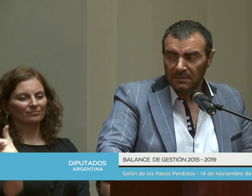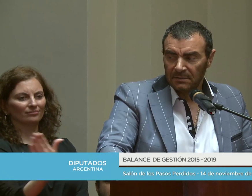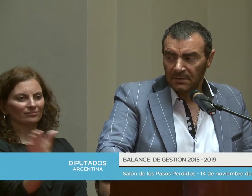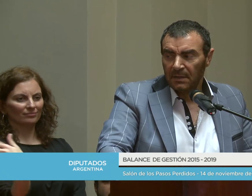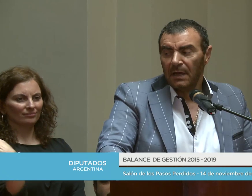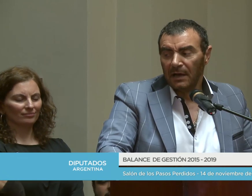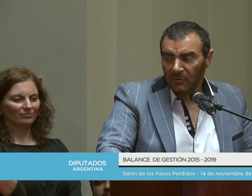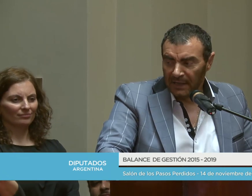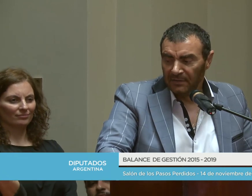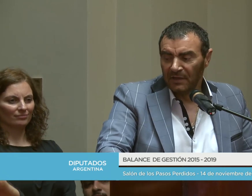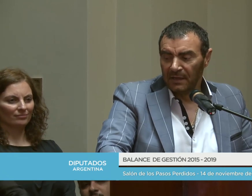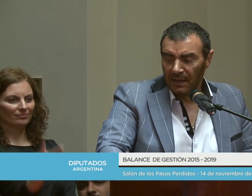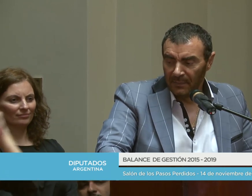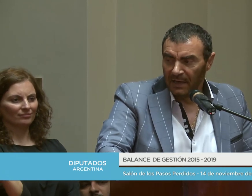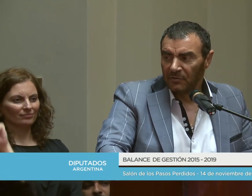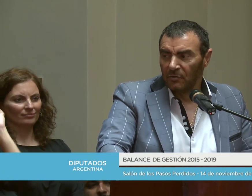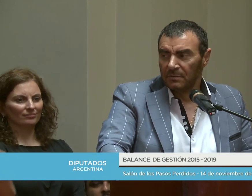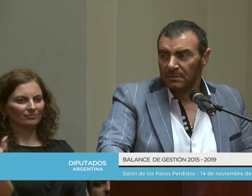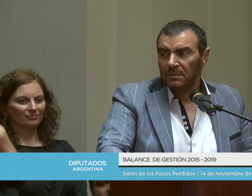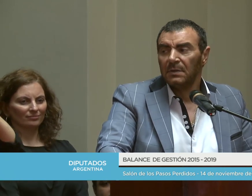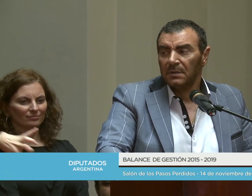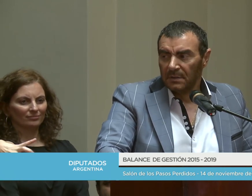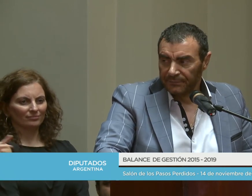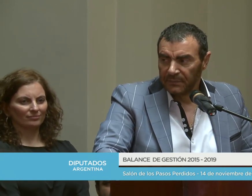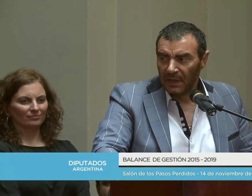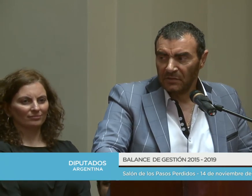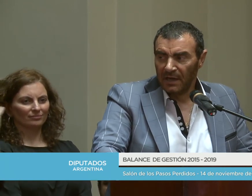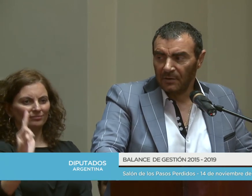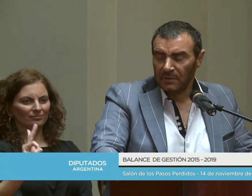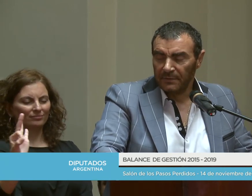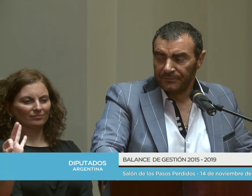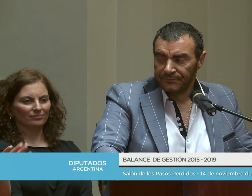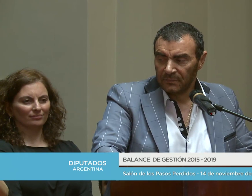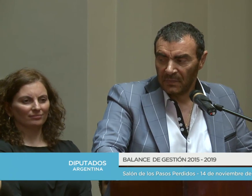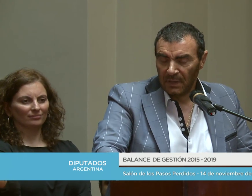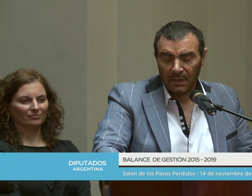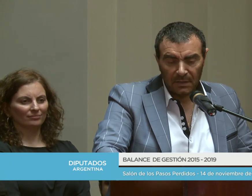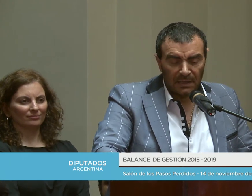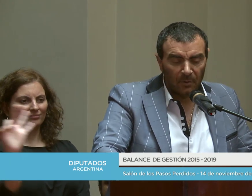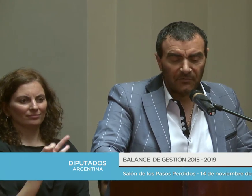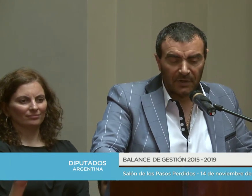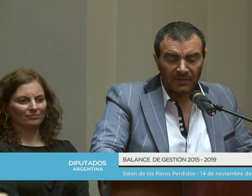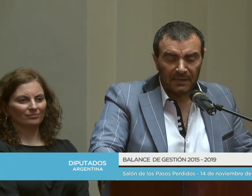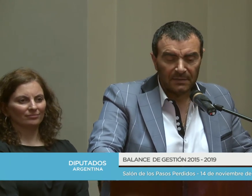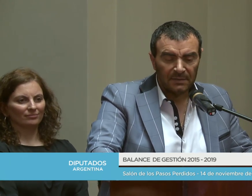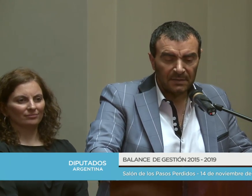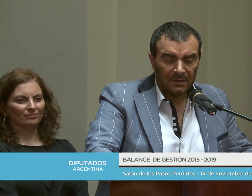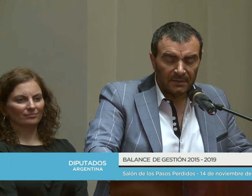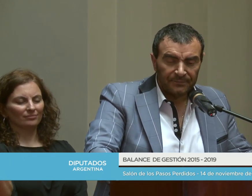grieta. A Florencia, a Marcio, a Inchausti. Y a vos,